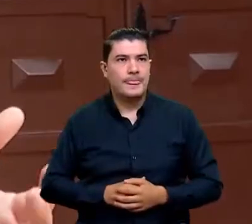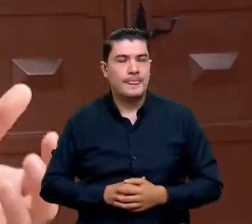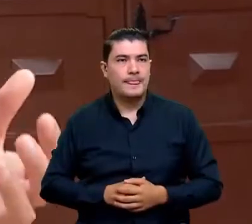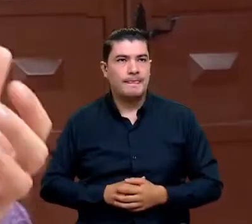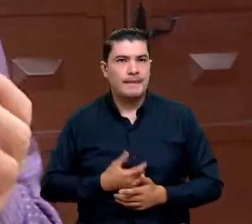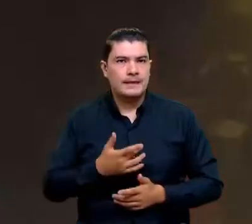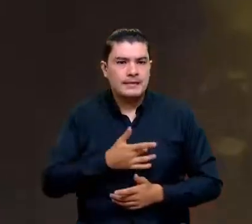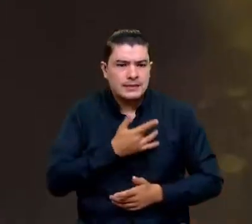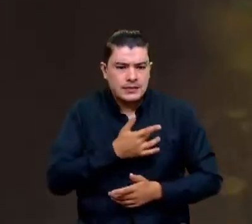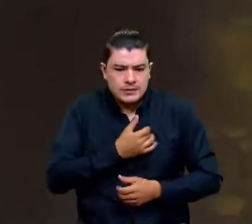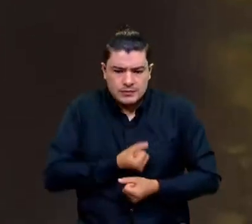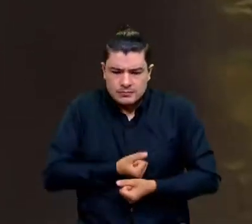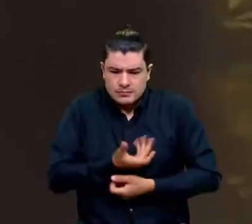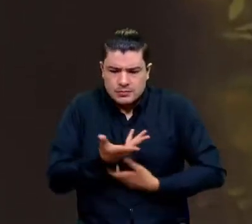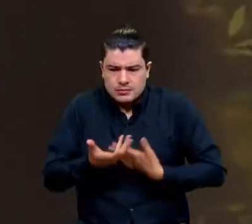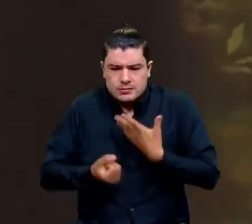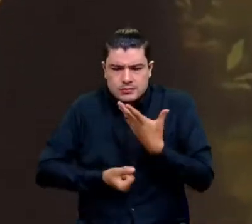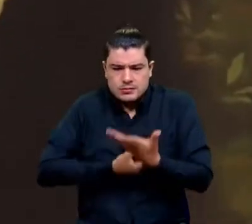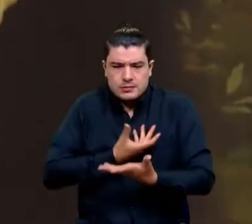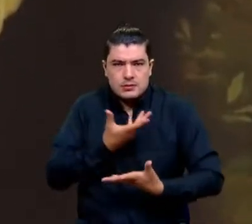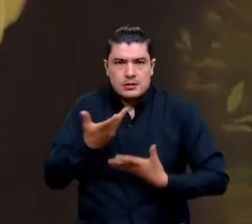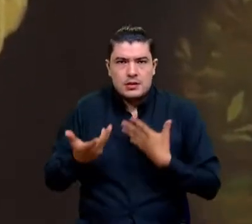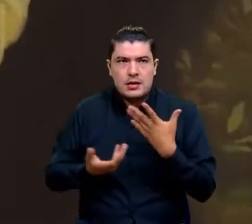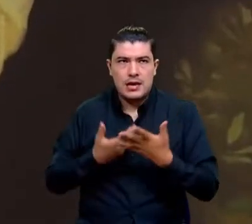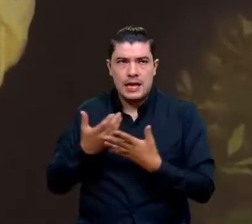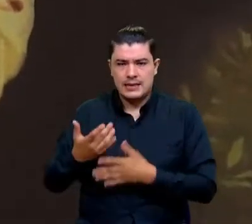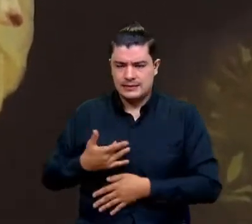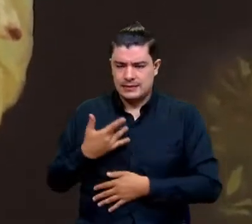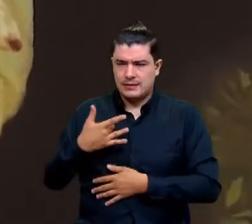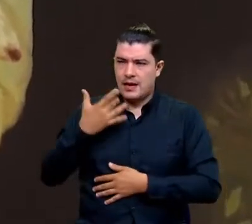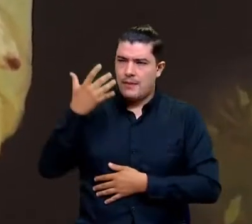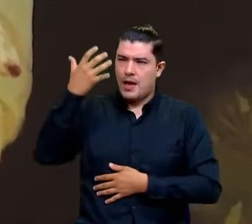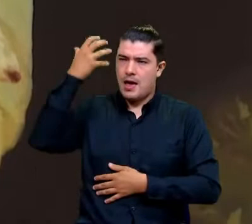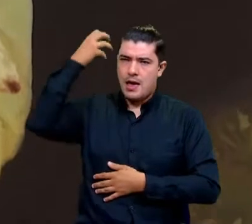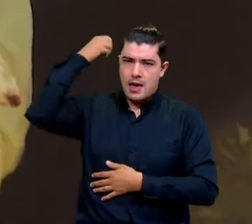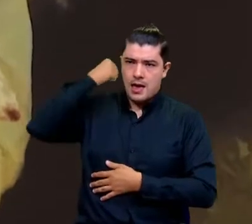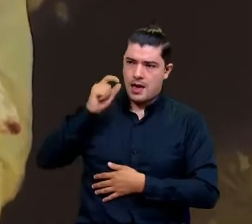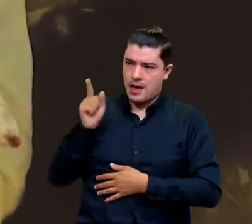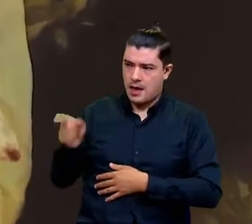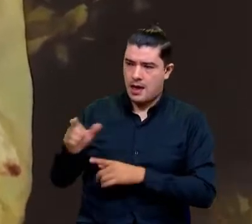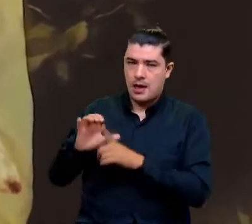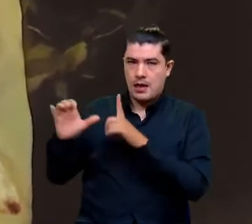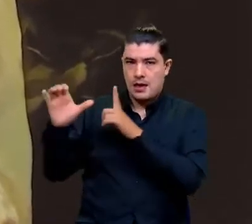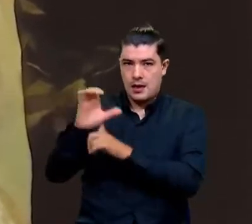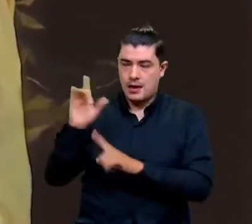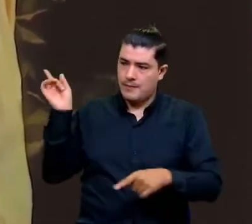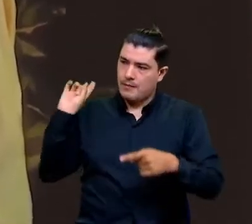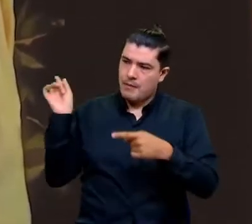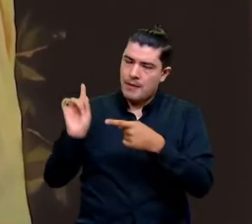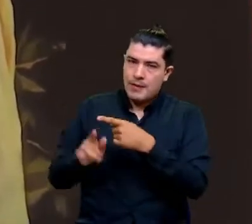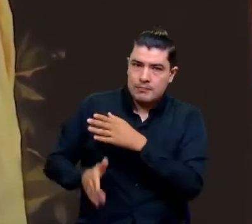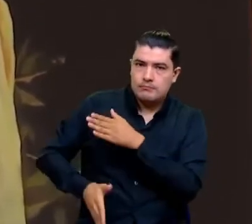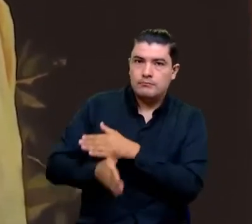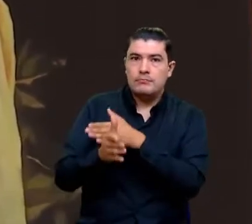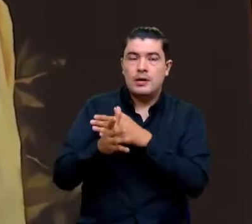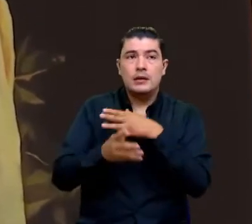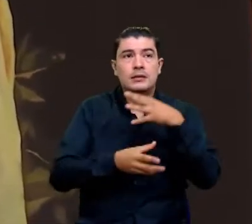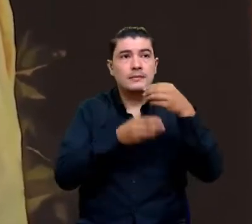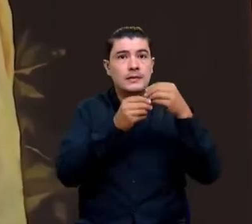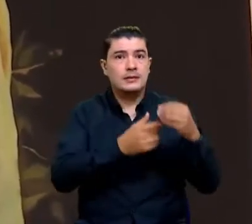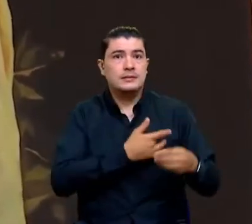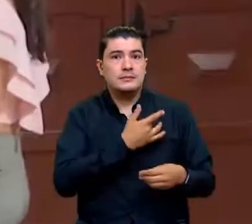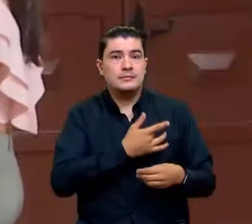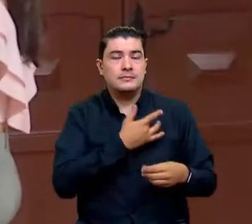sensaciones, porque por un lado hay un espíritu de tradición, por otro lado se conjugan sentimientos